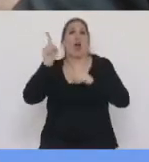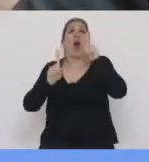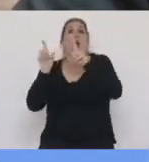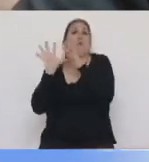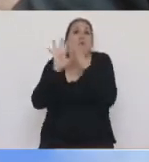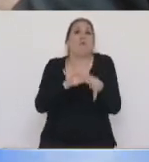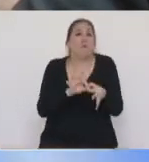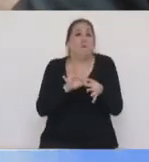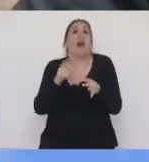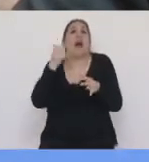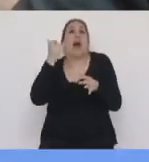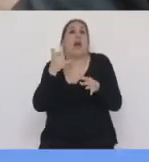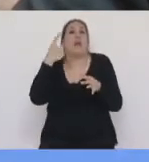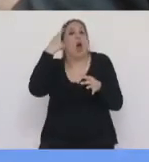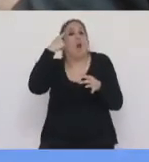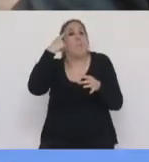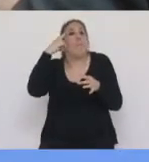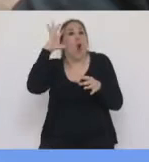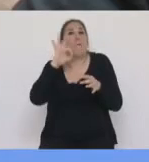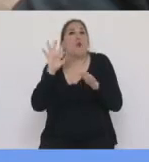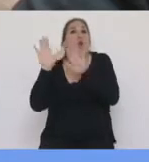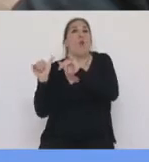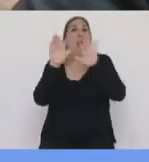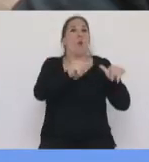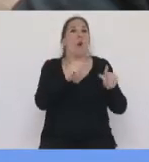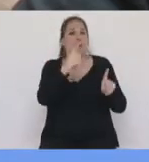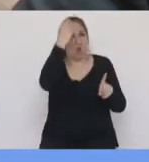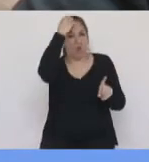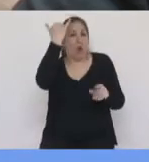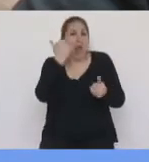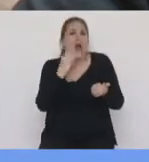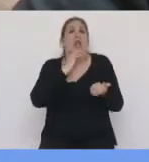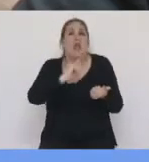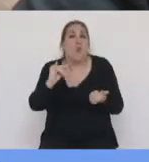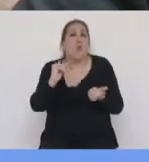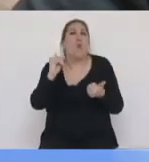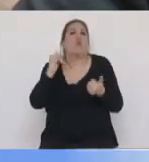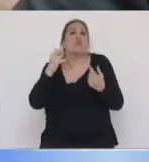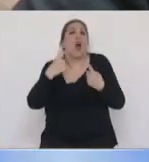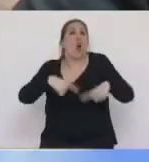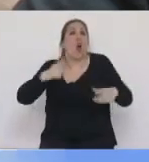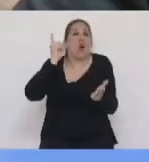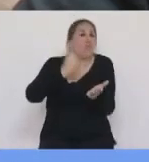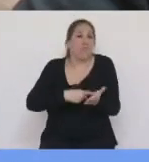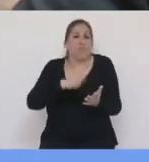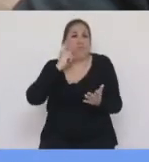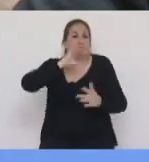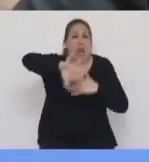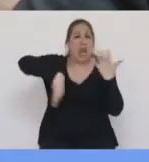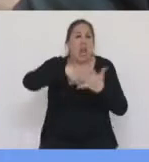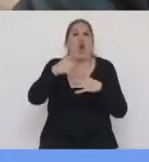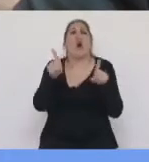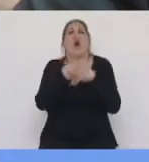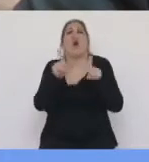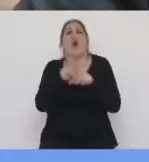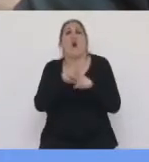ideología de ese tribunal que ha tenido causas o sentencias realmente escandalosas como esa